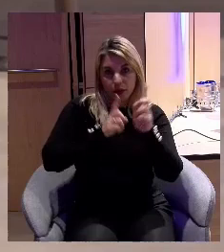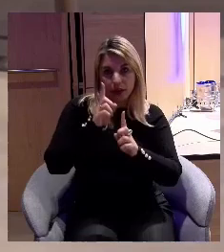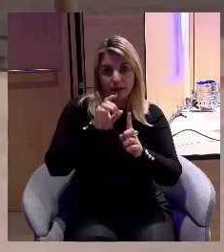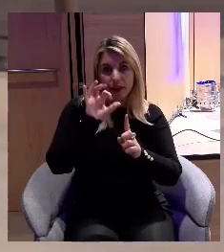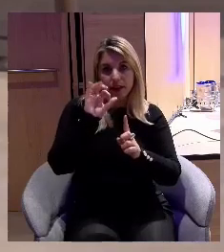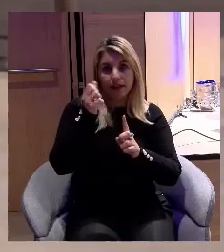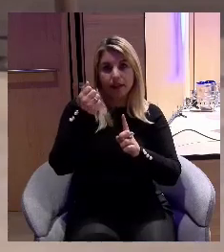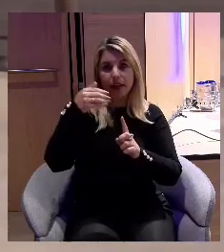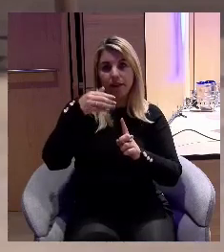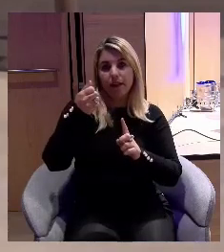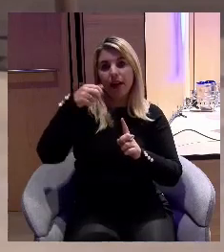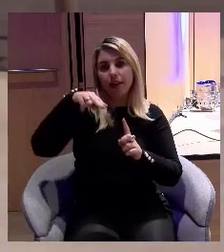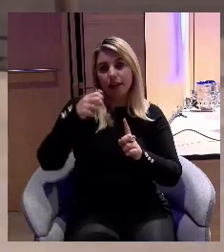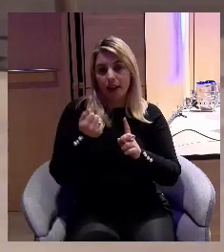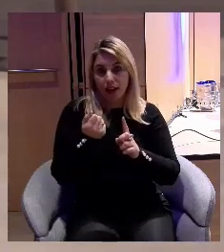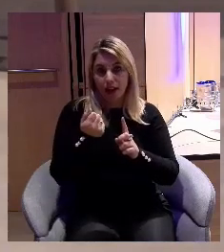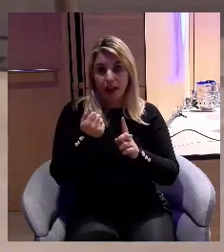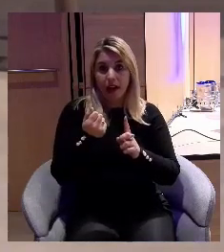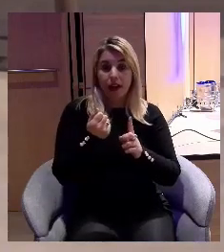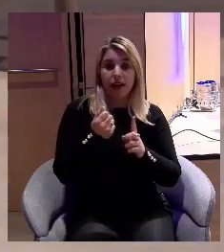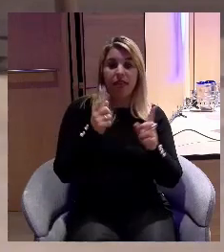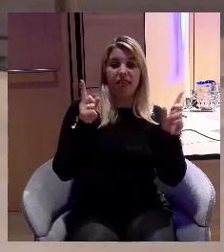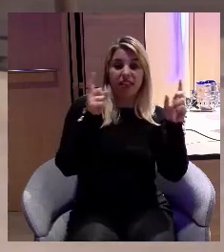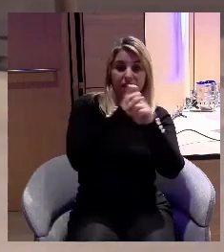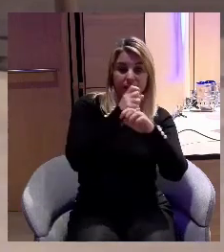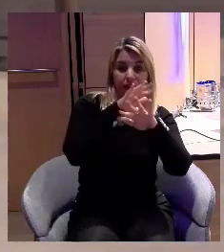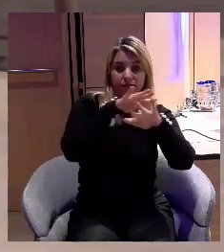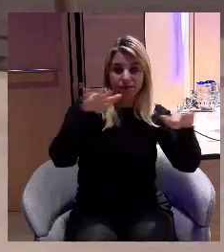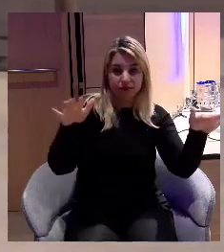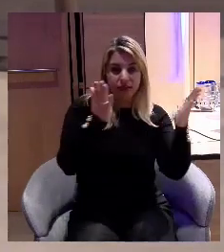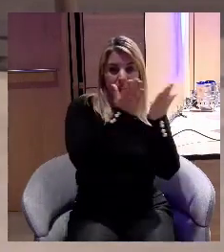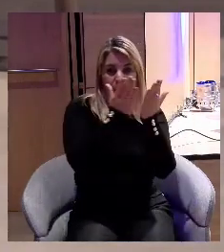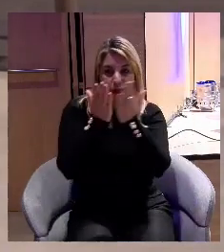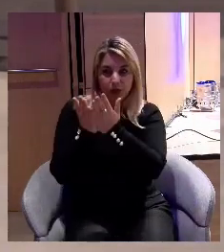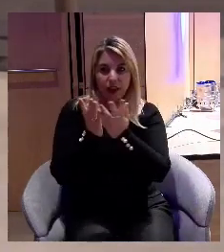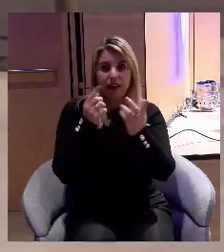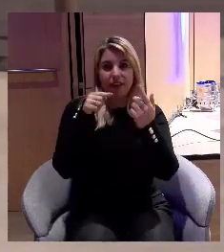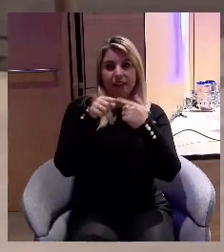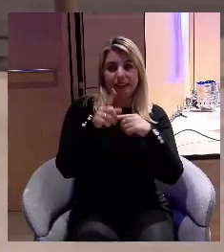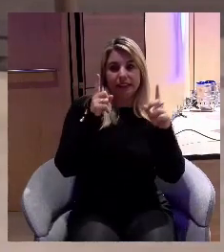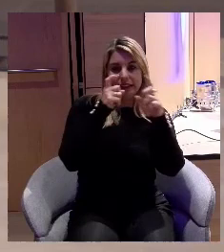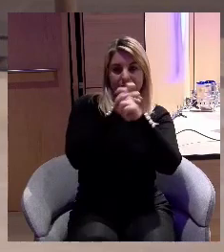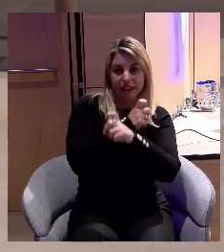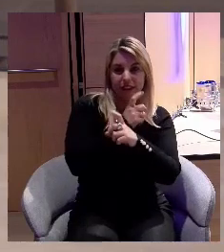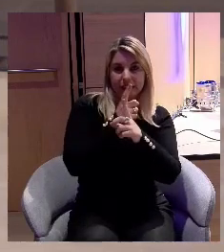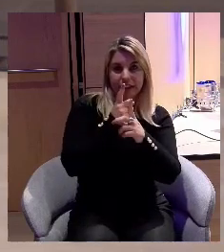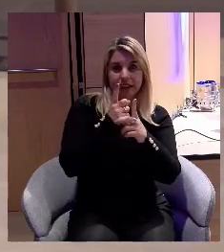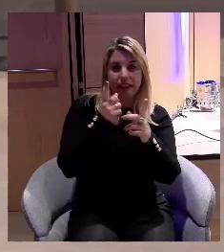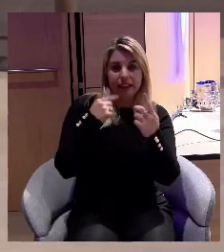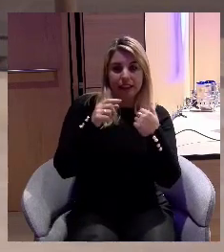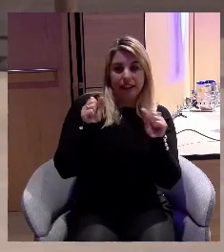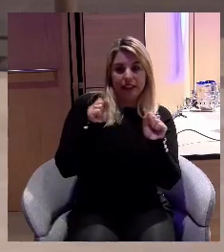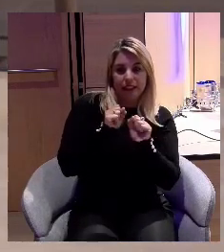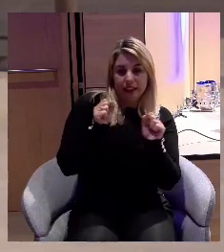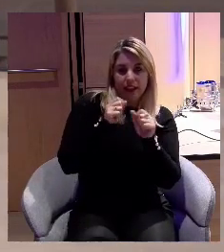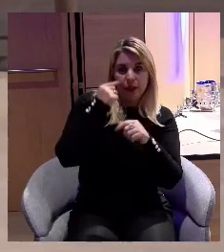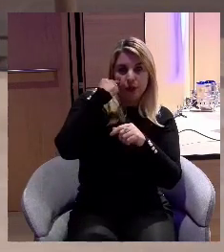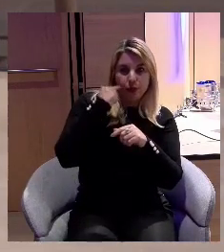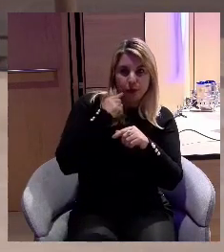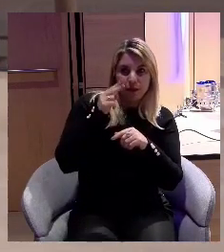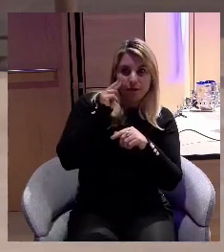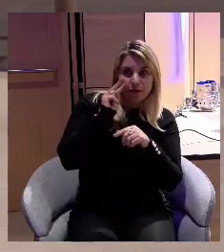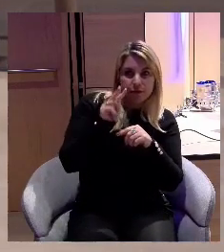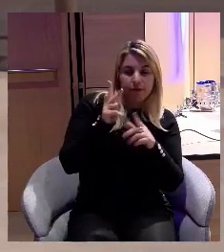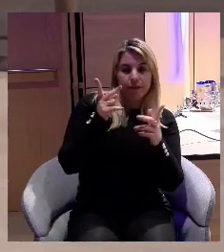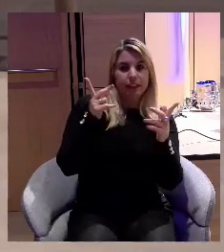un reto trabajar con estudiantes que nunca han trabajado con datos, le tienen miedo a Excel, le tienen pánico a los números y claro,